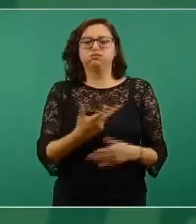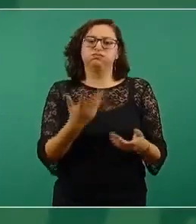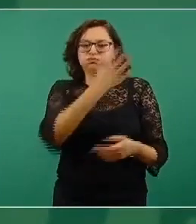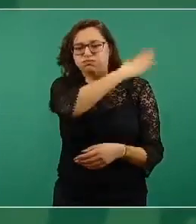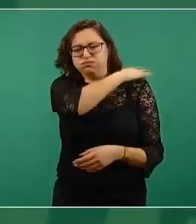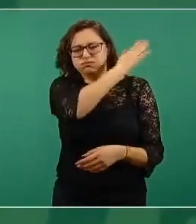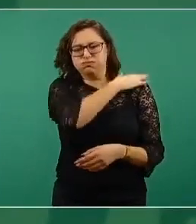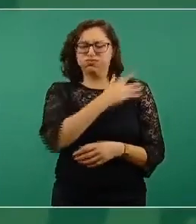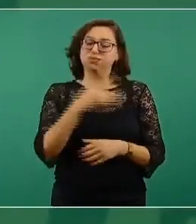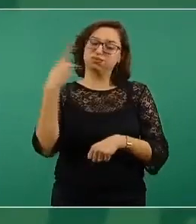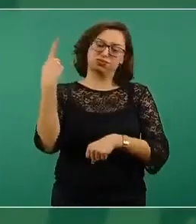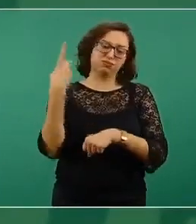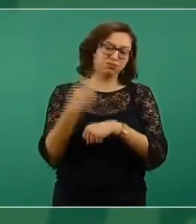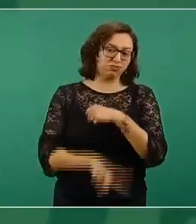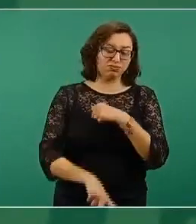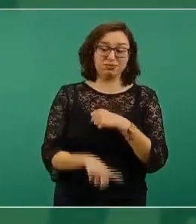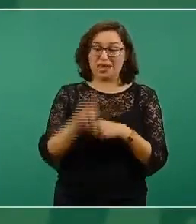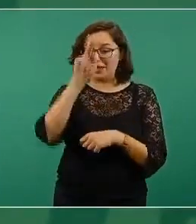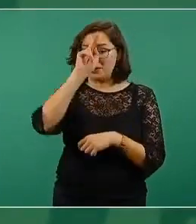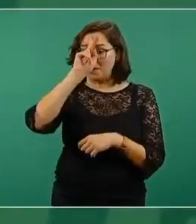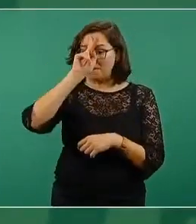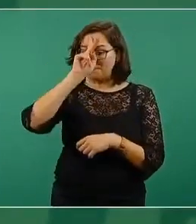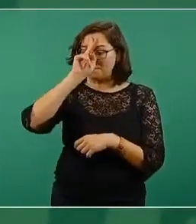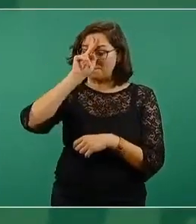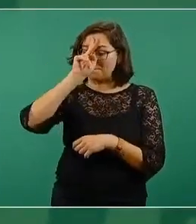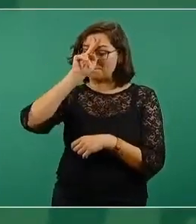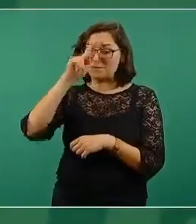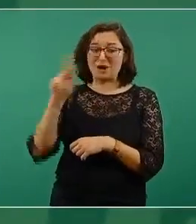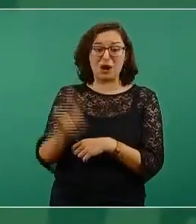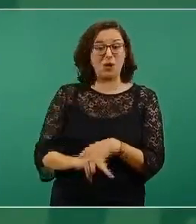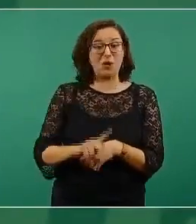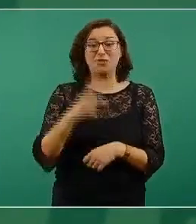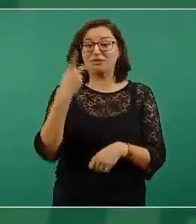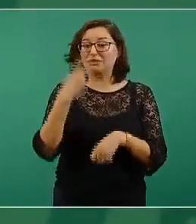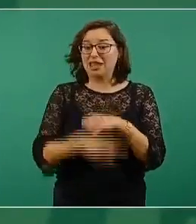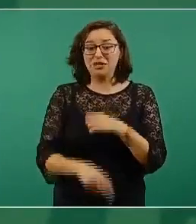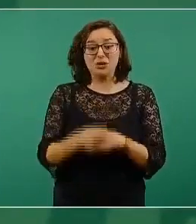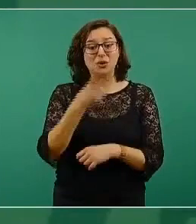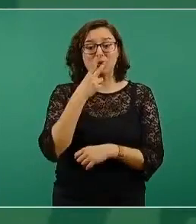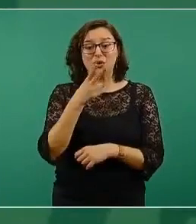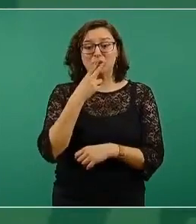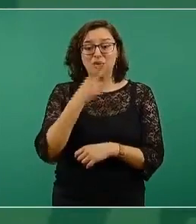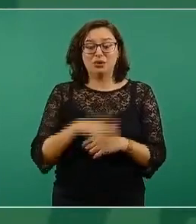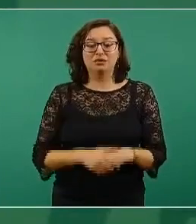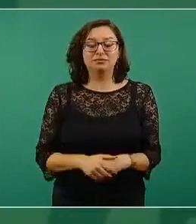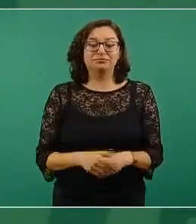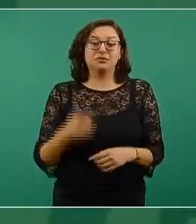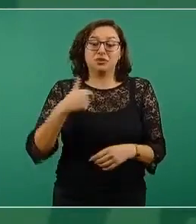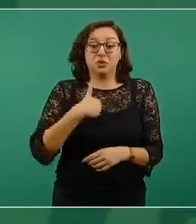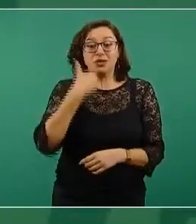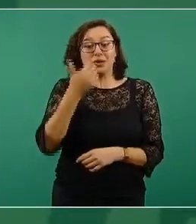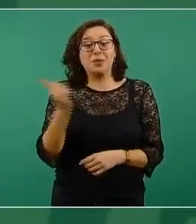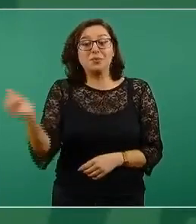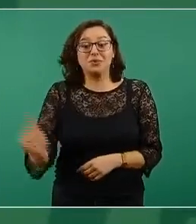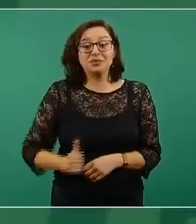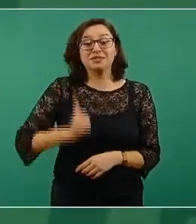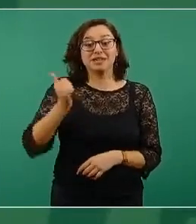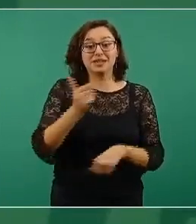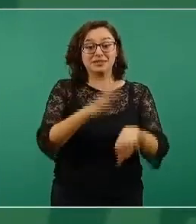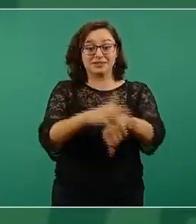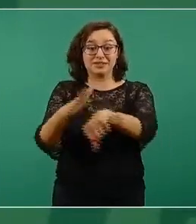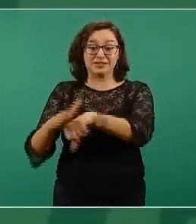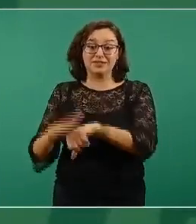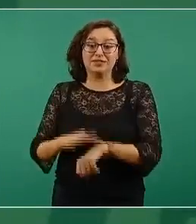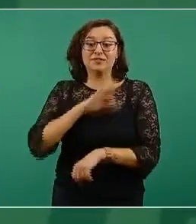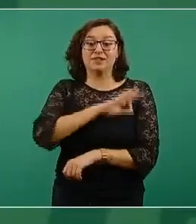también, uno de los grandes enemigos de la salud pública. Por cierto, felicito aquí, hago un pequeño paréntesis, para